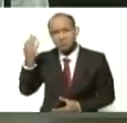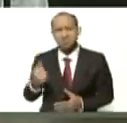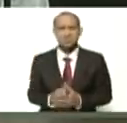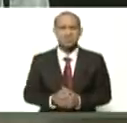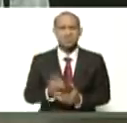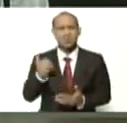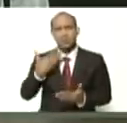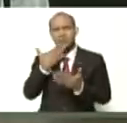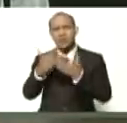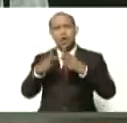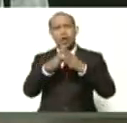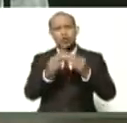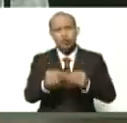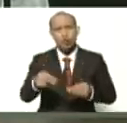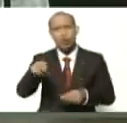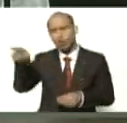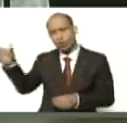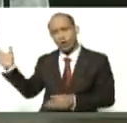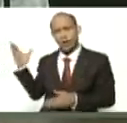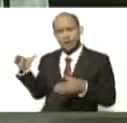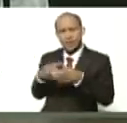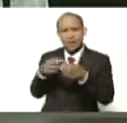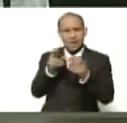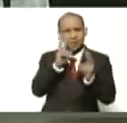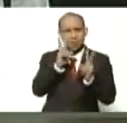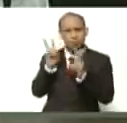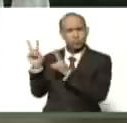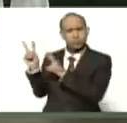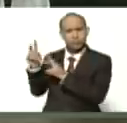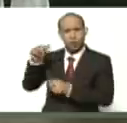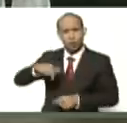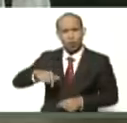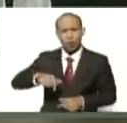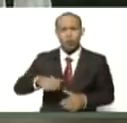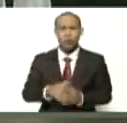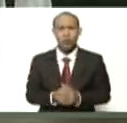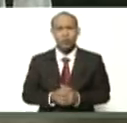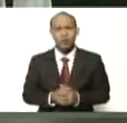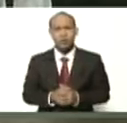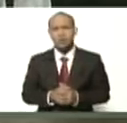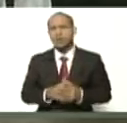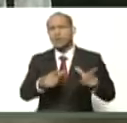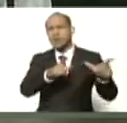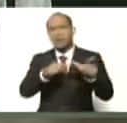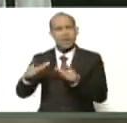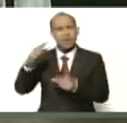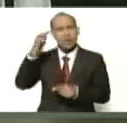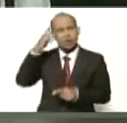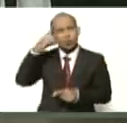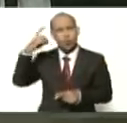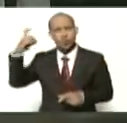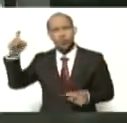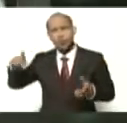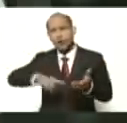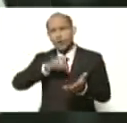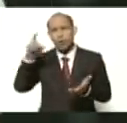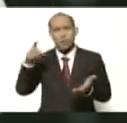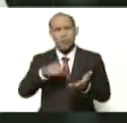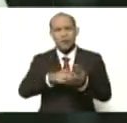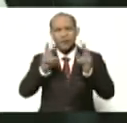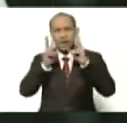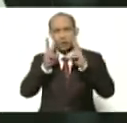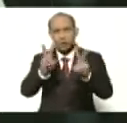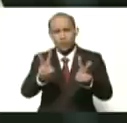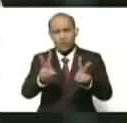de todo este equipo que usted está viendo hoy aquí vemos cristalizado ese sueño ese esfuerzo por ofrecerle a la